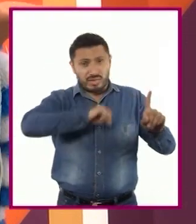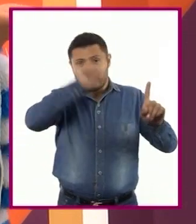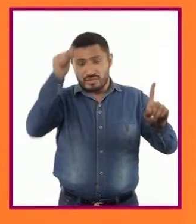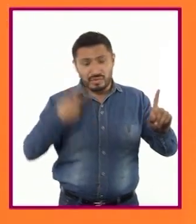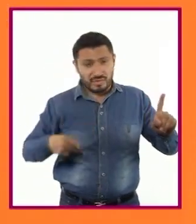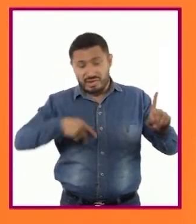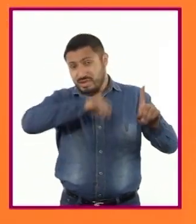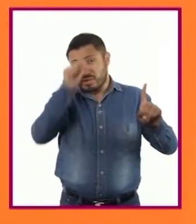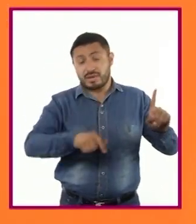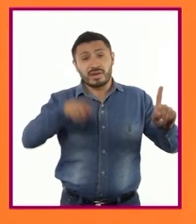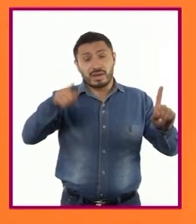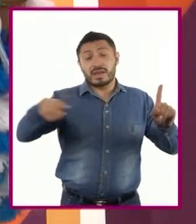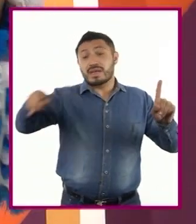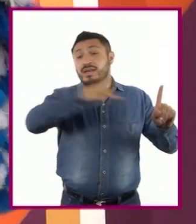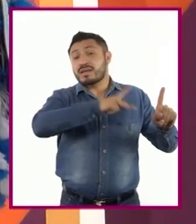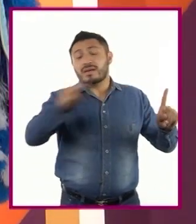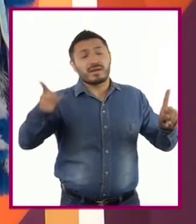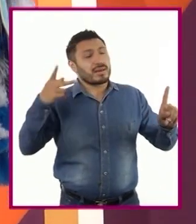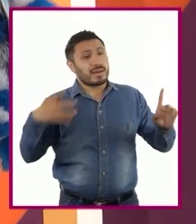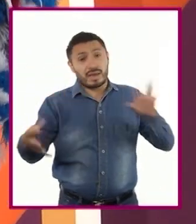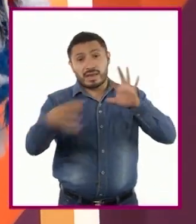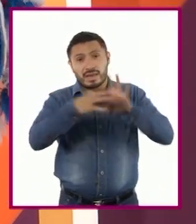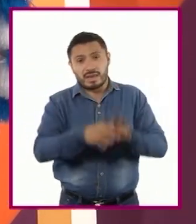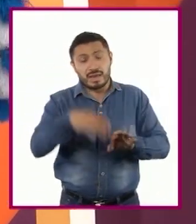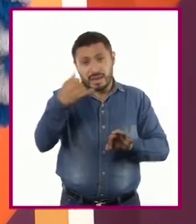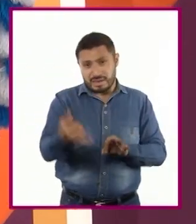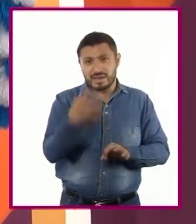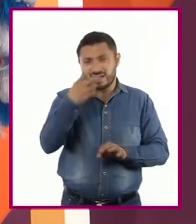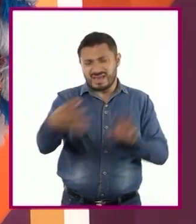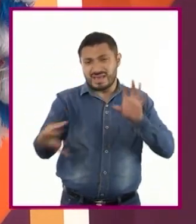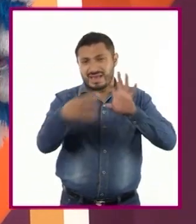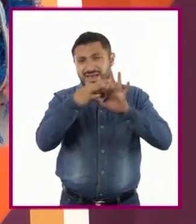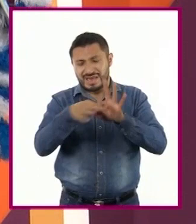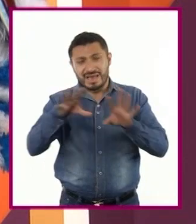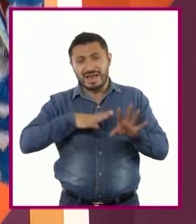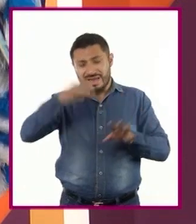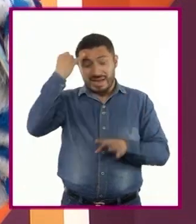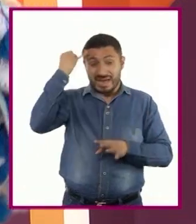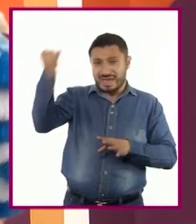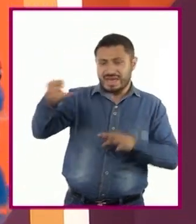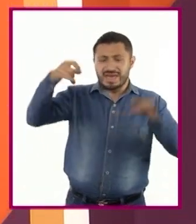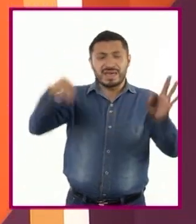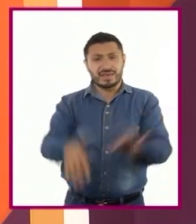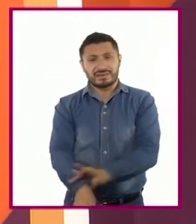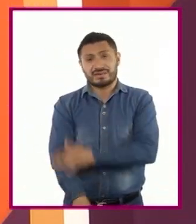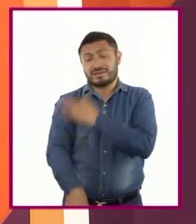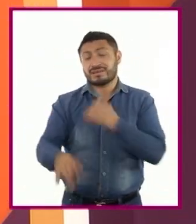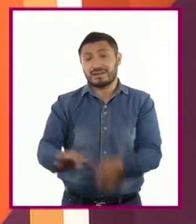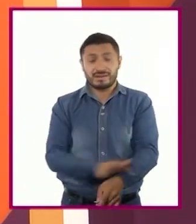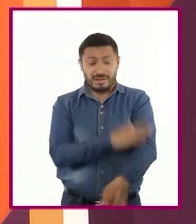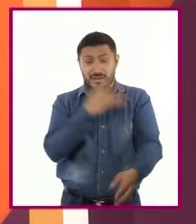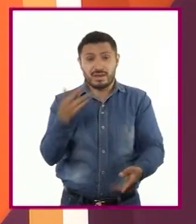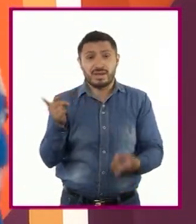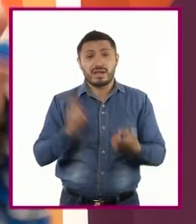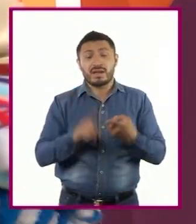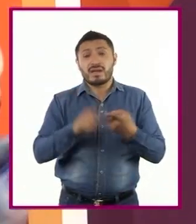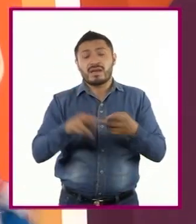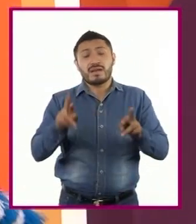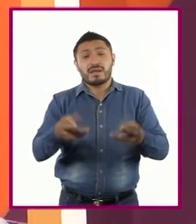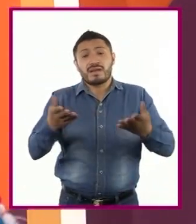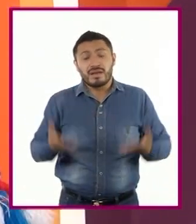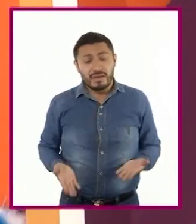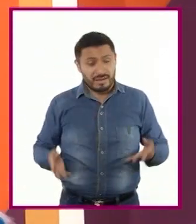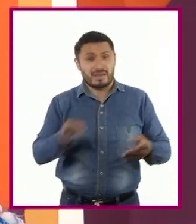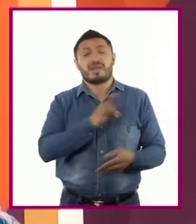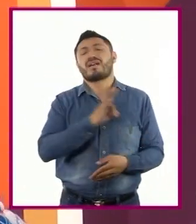el espectador, y dicho vínculo genera ideas, emociones en quien lo recibe,